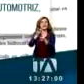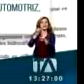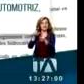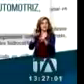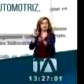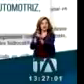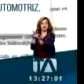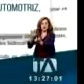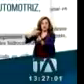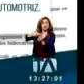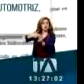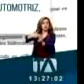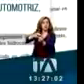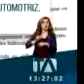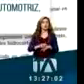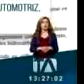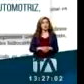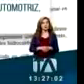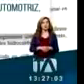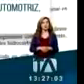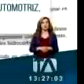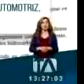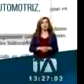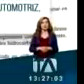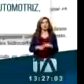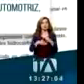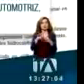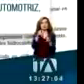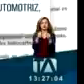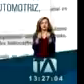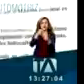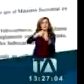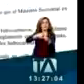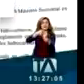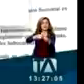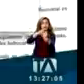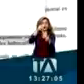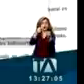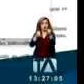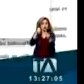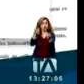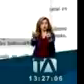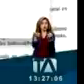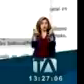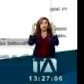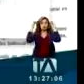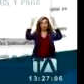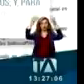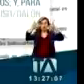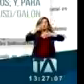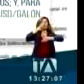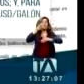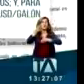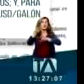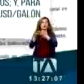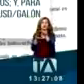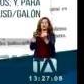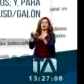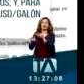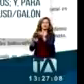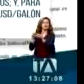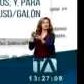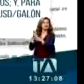del diésel 2 y diésel premium destinado para el sector automotriz, específicamente para vehículos de transporte terrestre público y comercial y